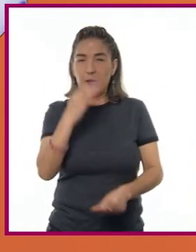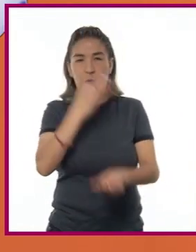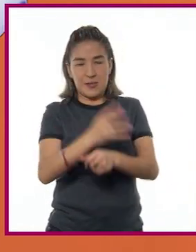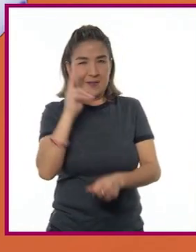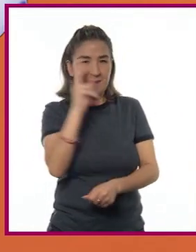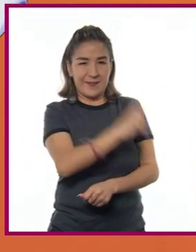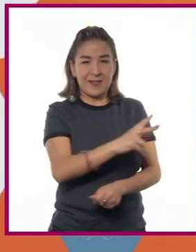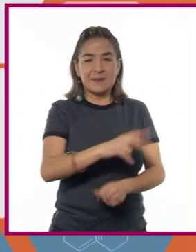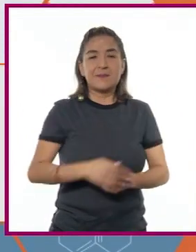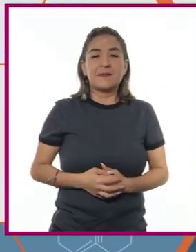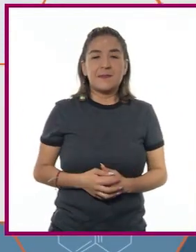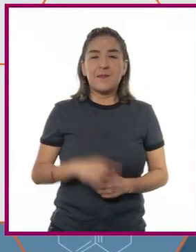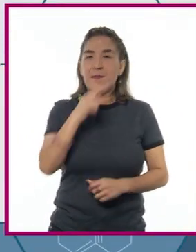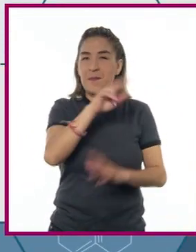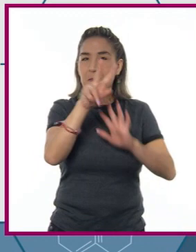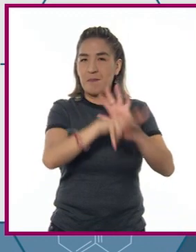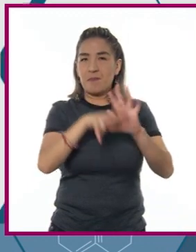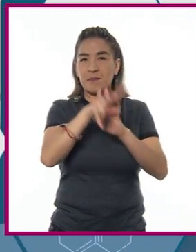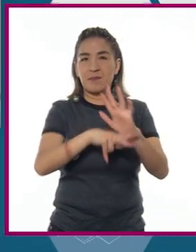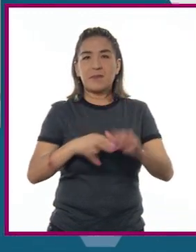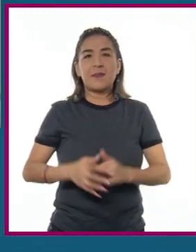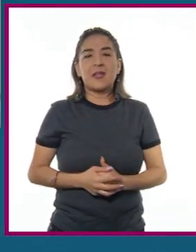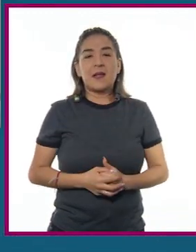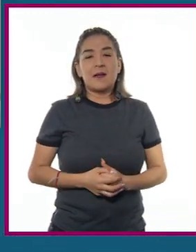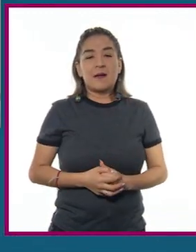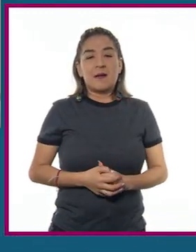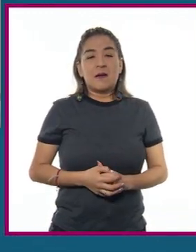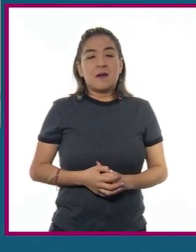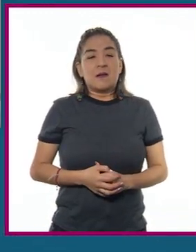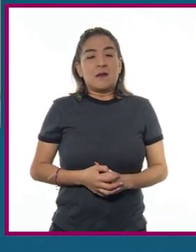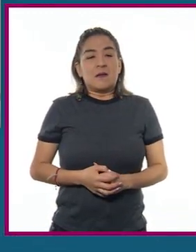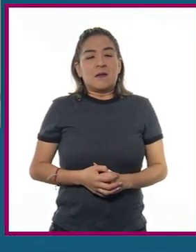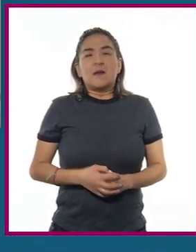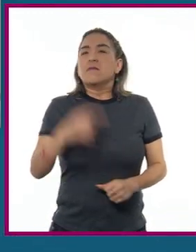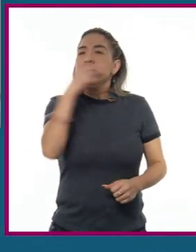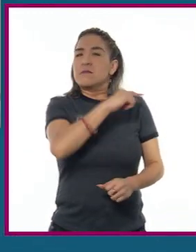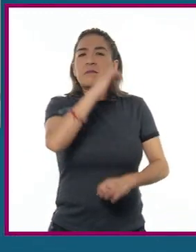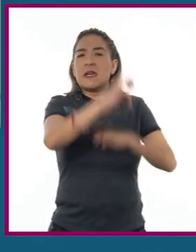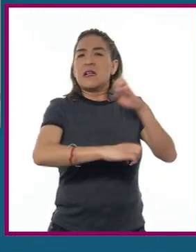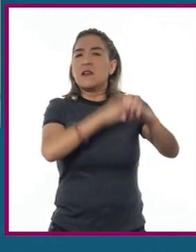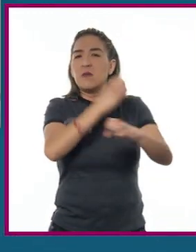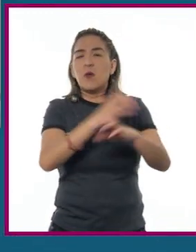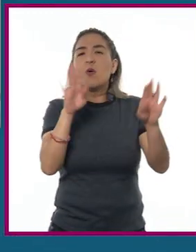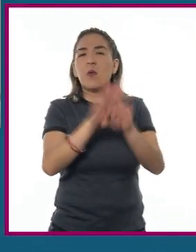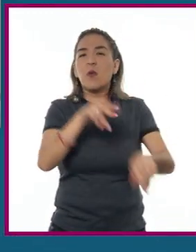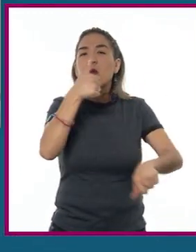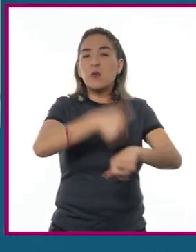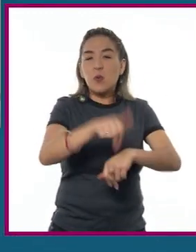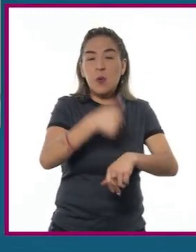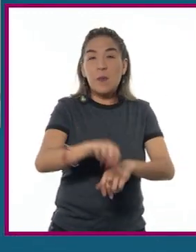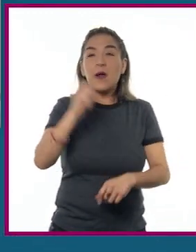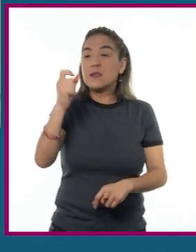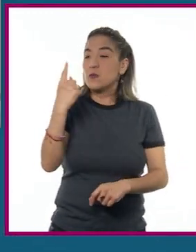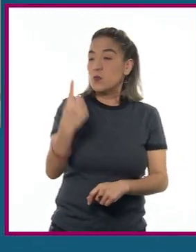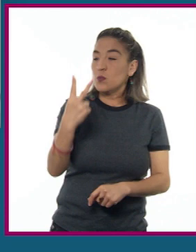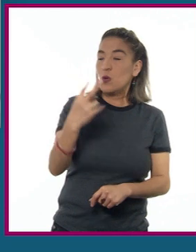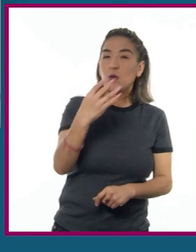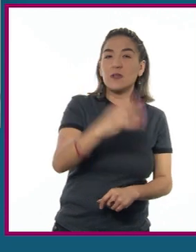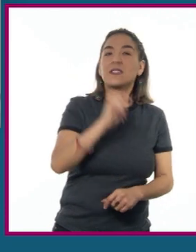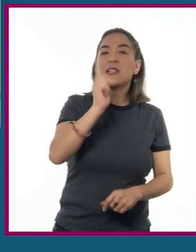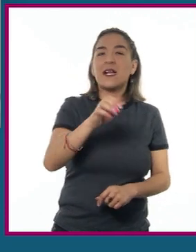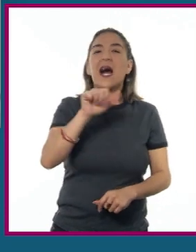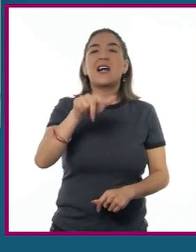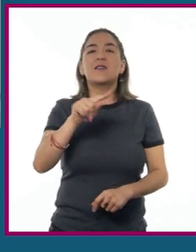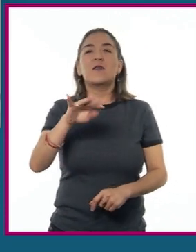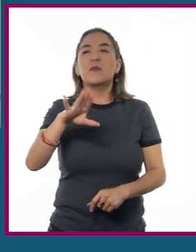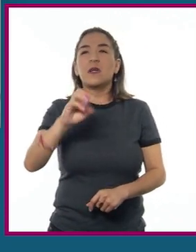el siguiente fragmento del video. Los elementos químicos se organizan por el número atómico, en orden creciente,